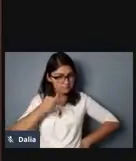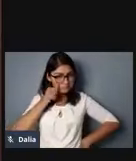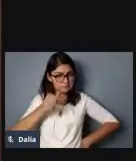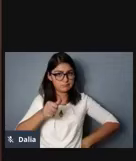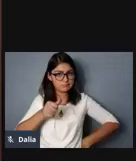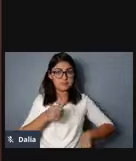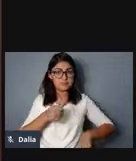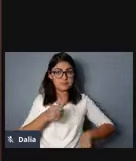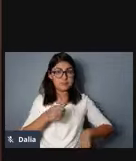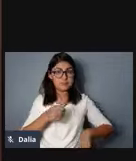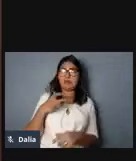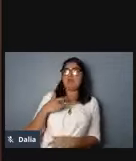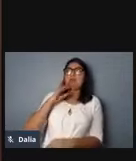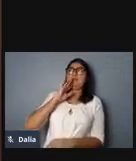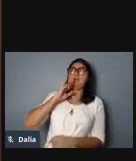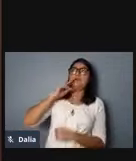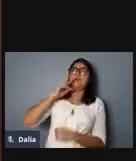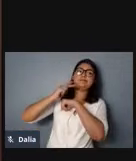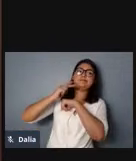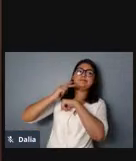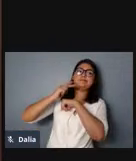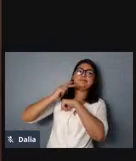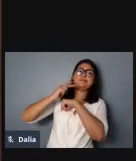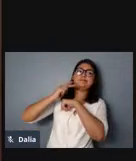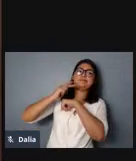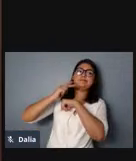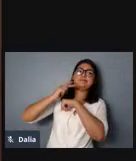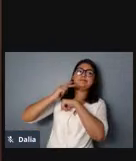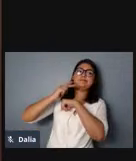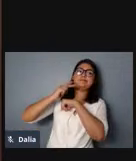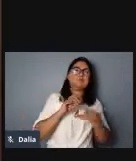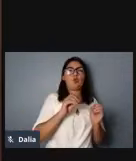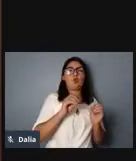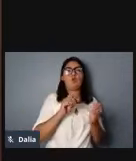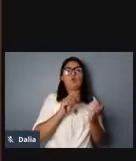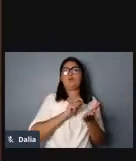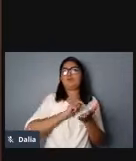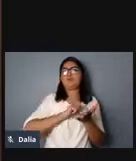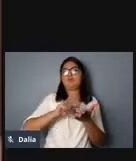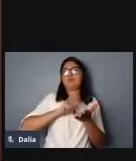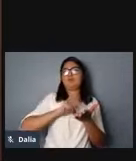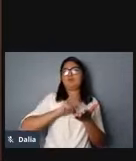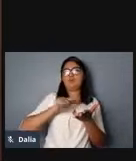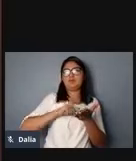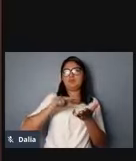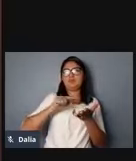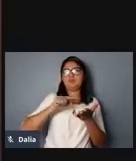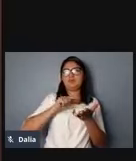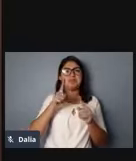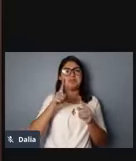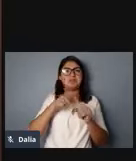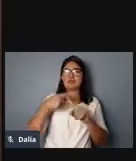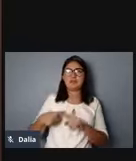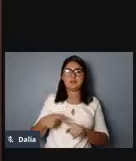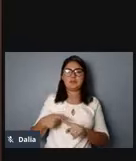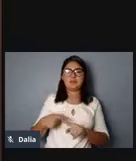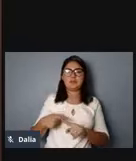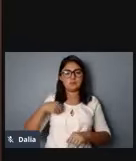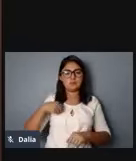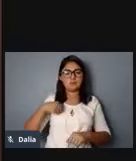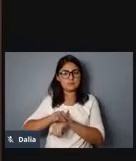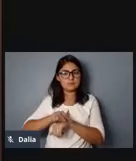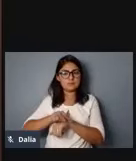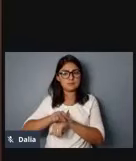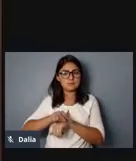tienen. Yo como mamá, yo como papá estoy allí. Y entonces eso los motiva que justo cuando estamos con ellas y